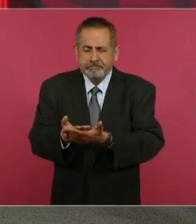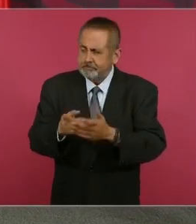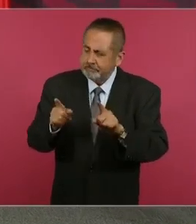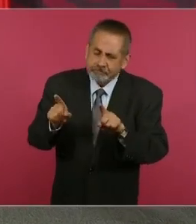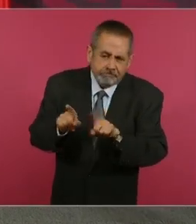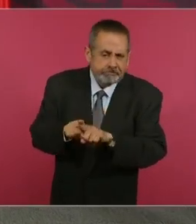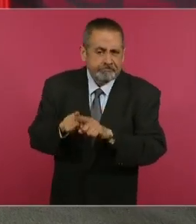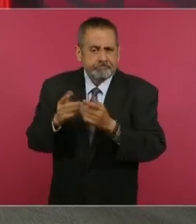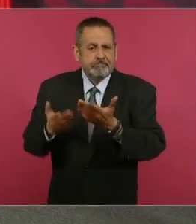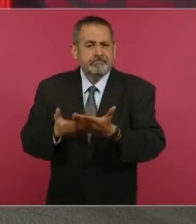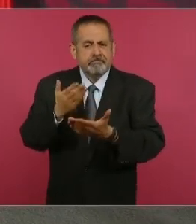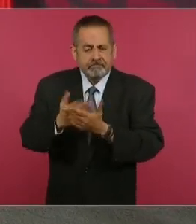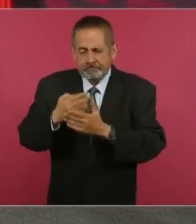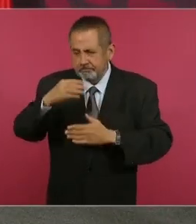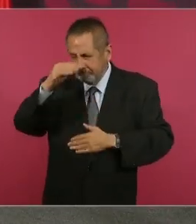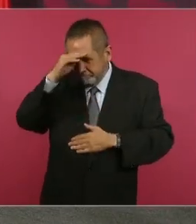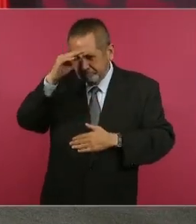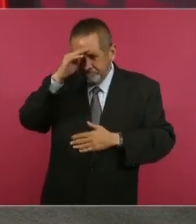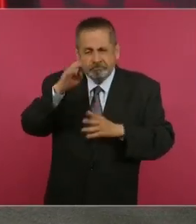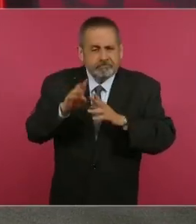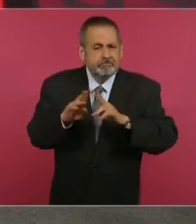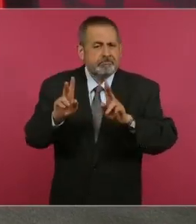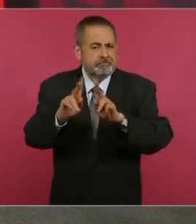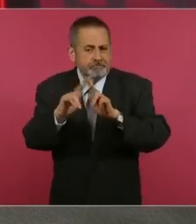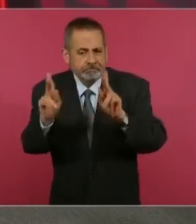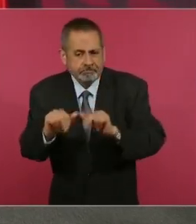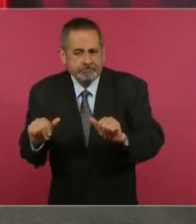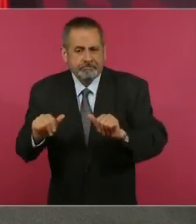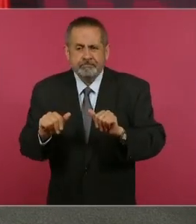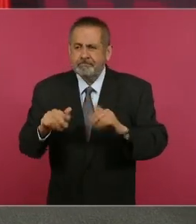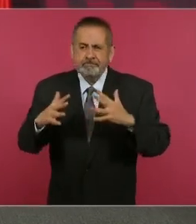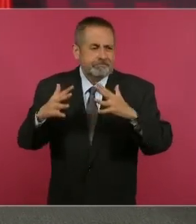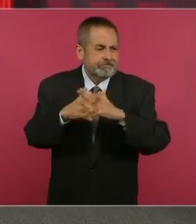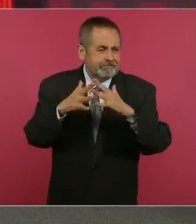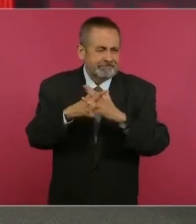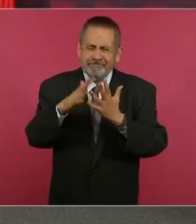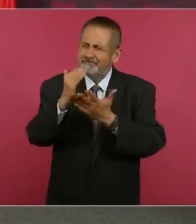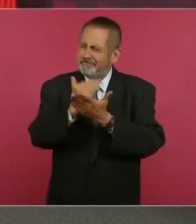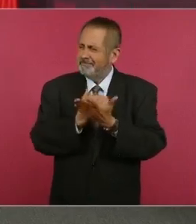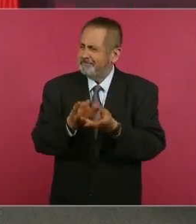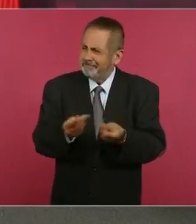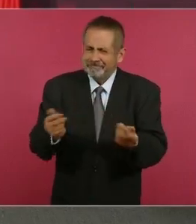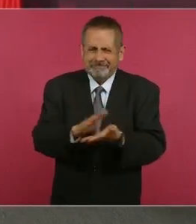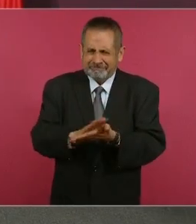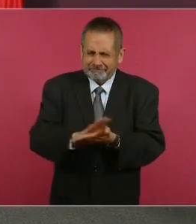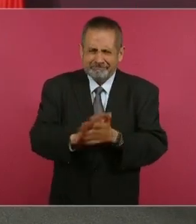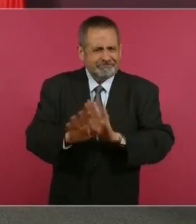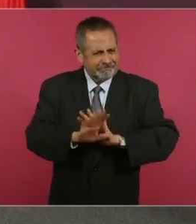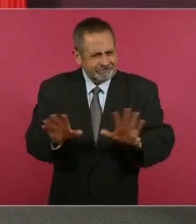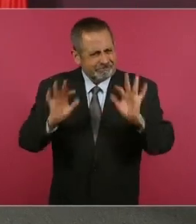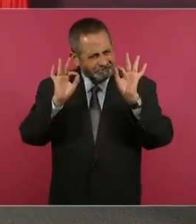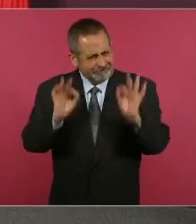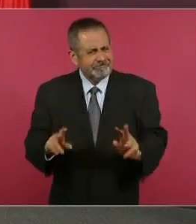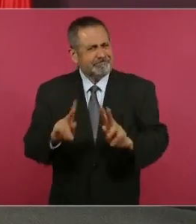misma: buscar la paz, el cese al fuego, ya.